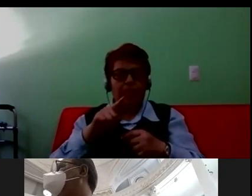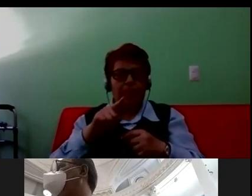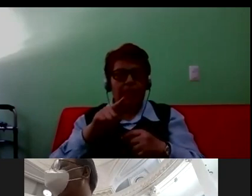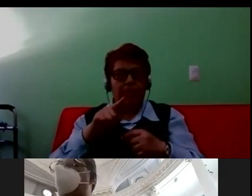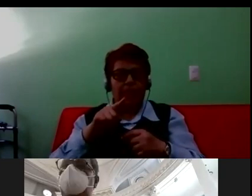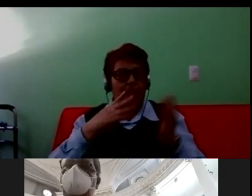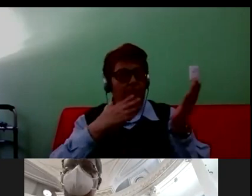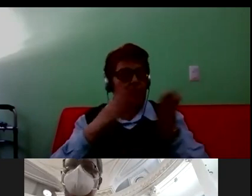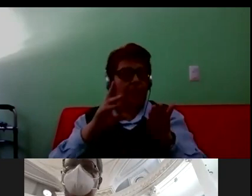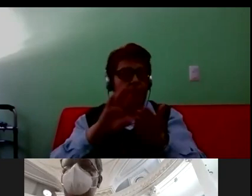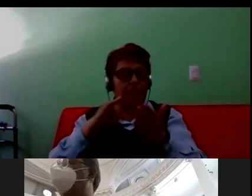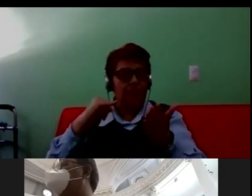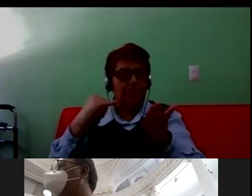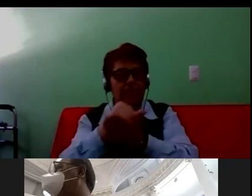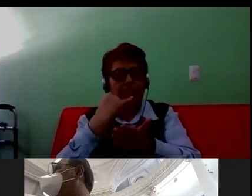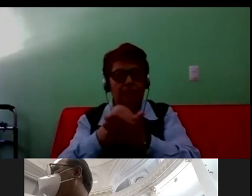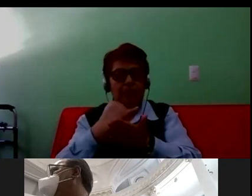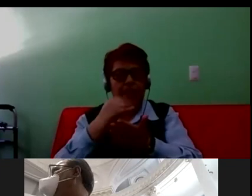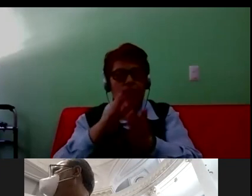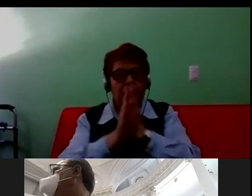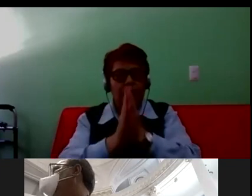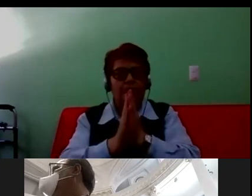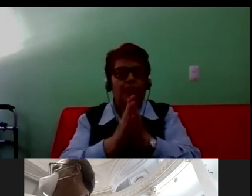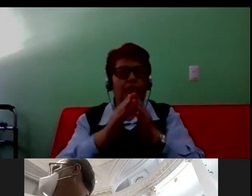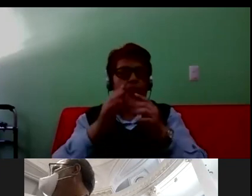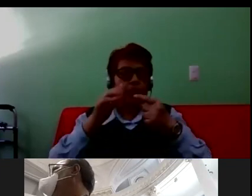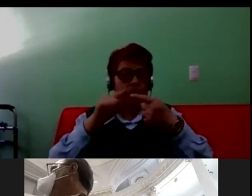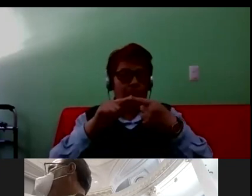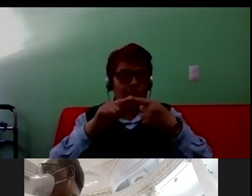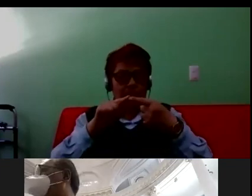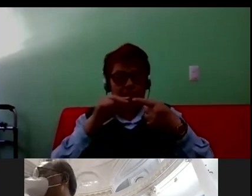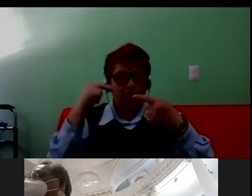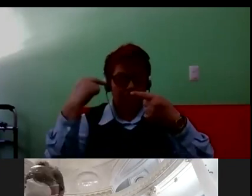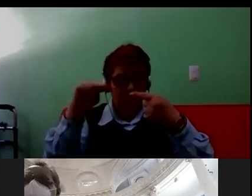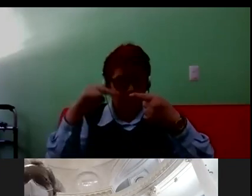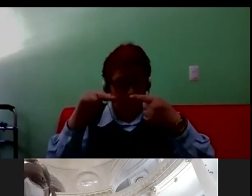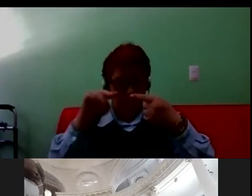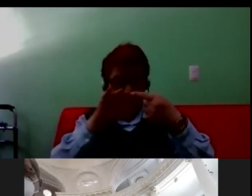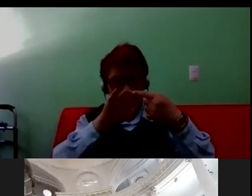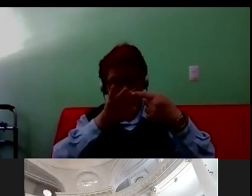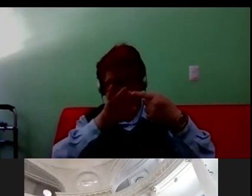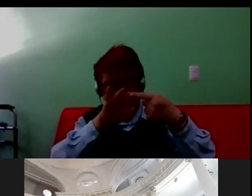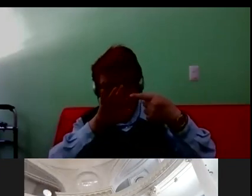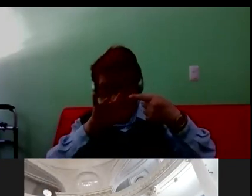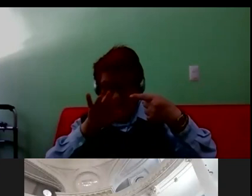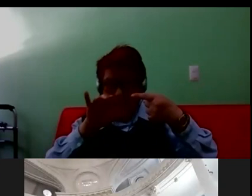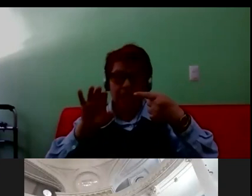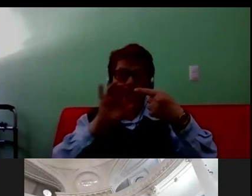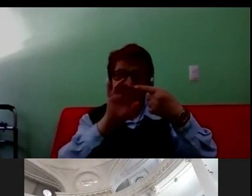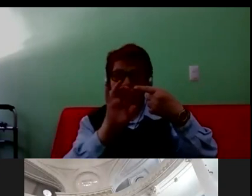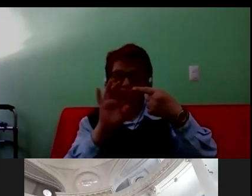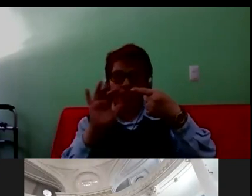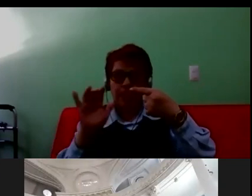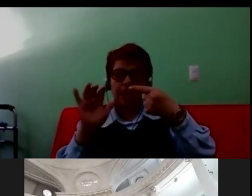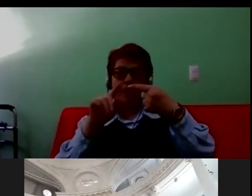el presente dictamen, solicitándoles que cuando escuchen su nombre digan nuevamente su